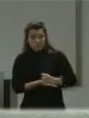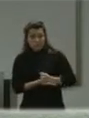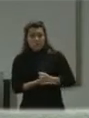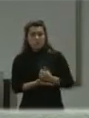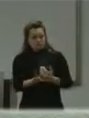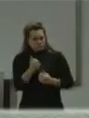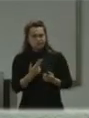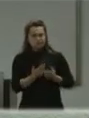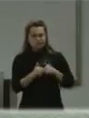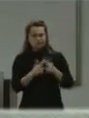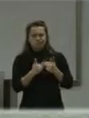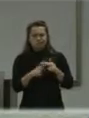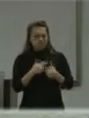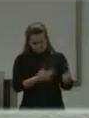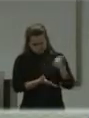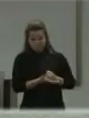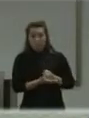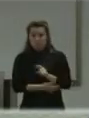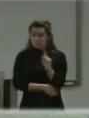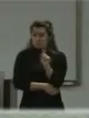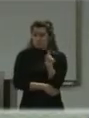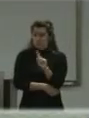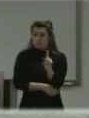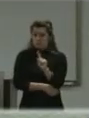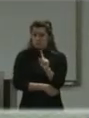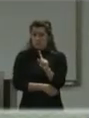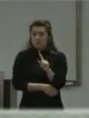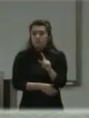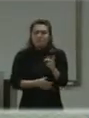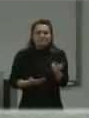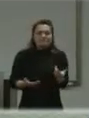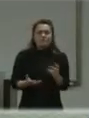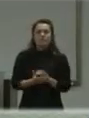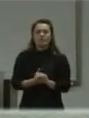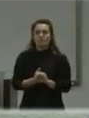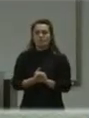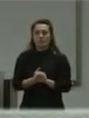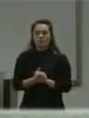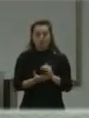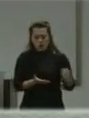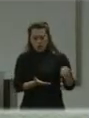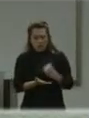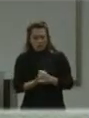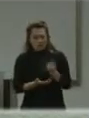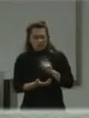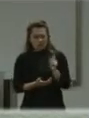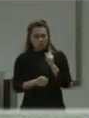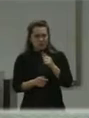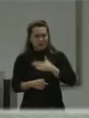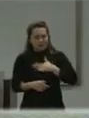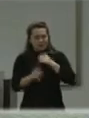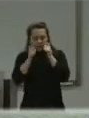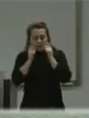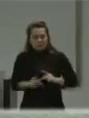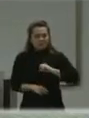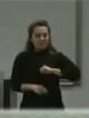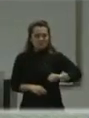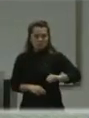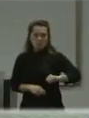relación sexual porque no puedes no puede ser obligado porque va contra el derecho humano